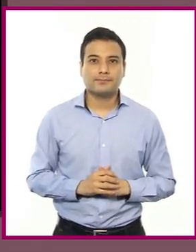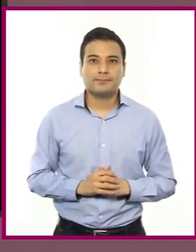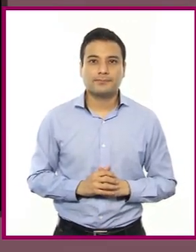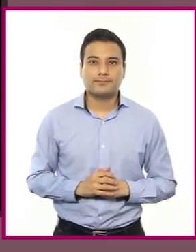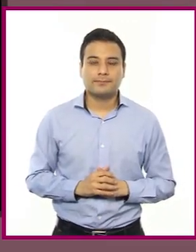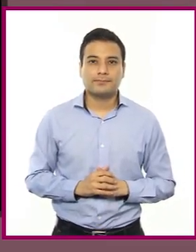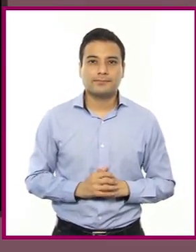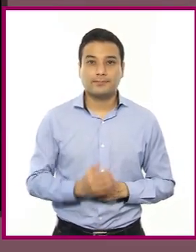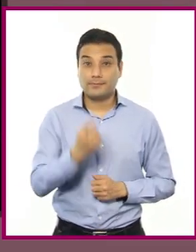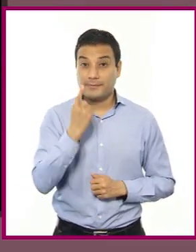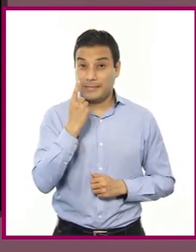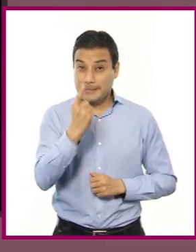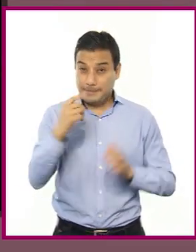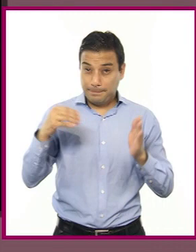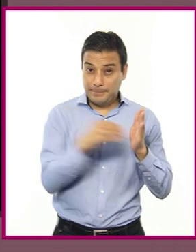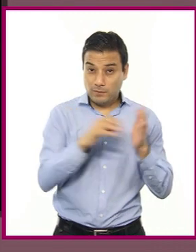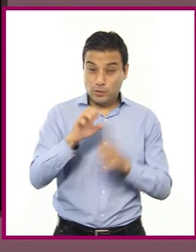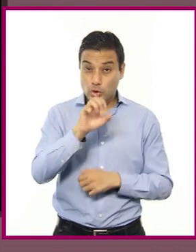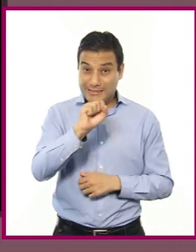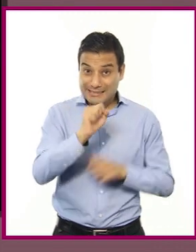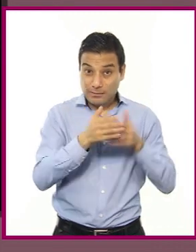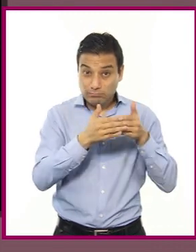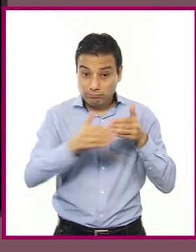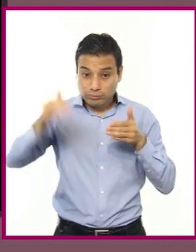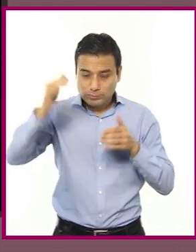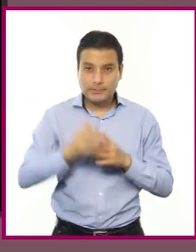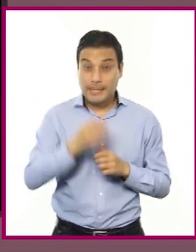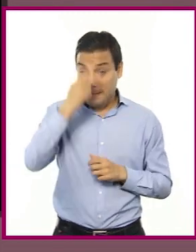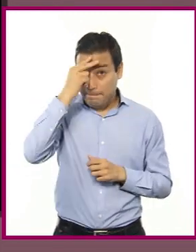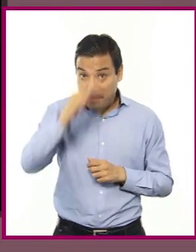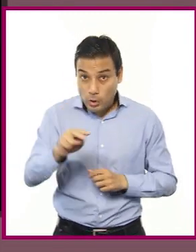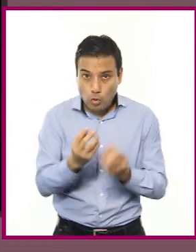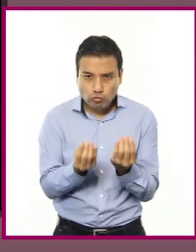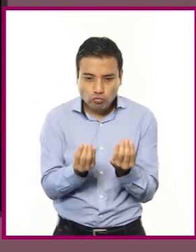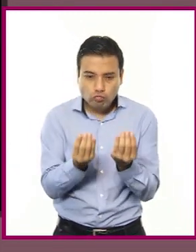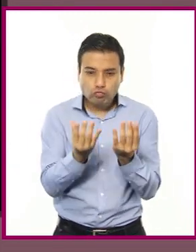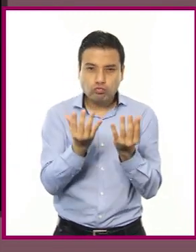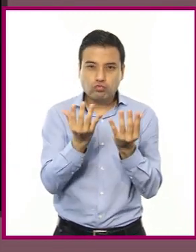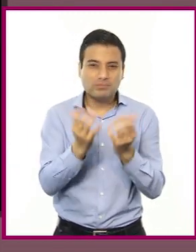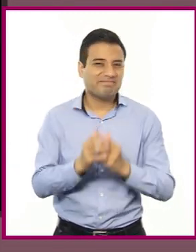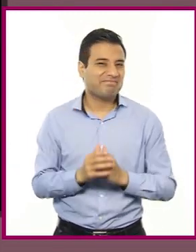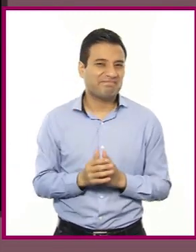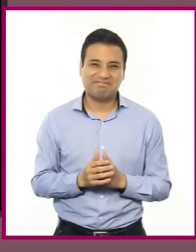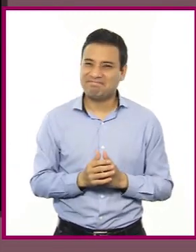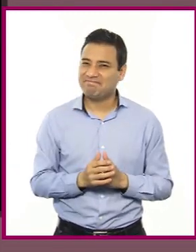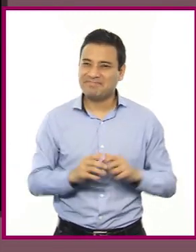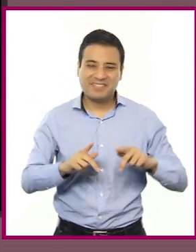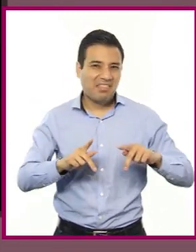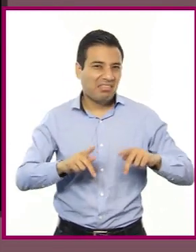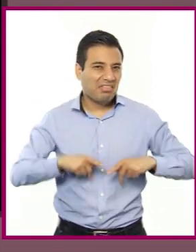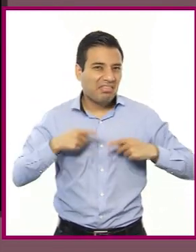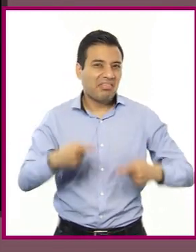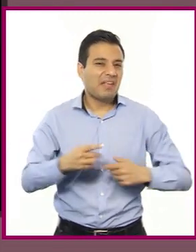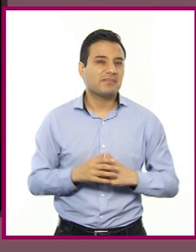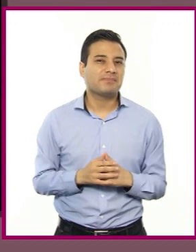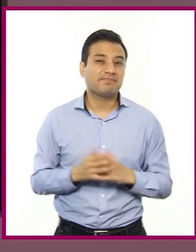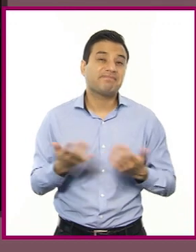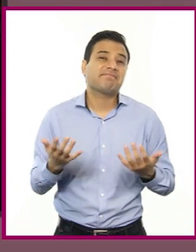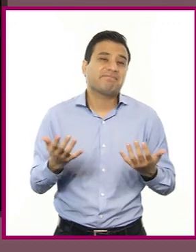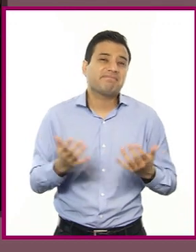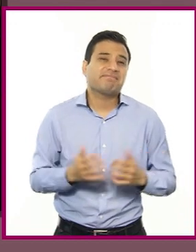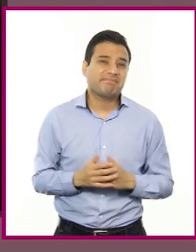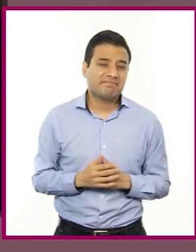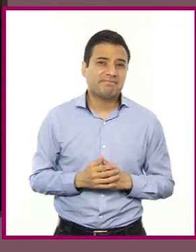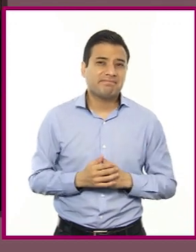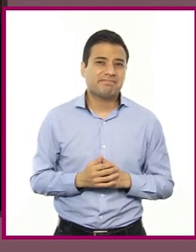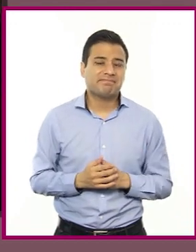Para principios de los años 60, la agricultura mexicana ya da muestras de debilidad. Por un lado, tenemos que solamente algunos productos